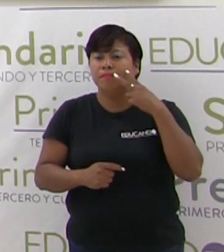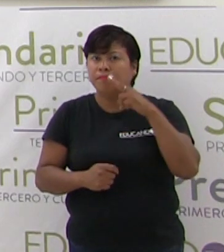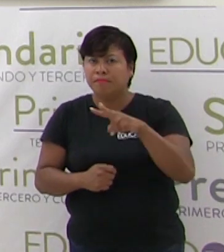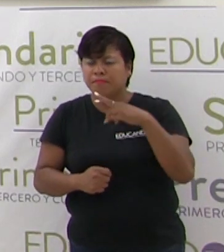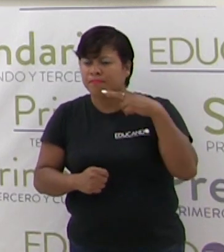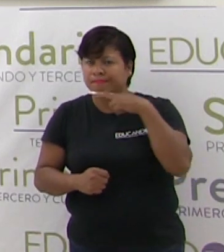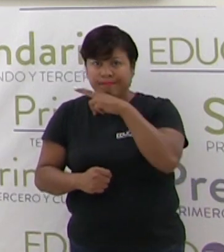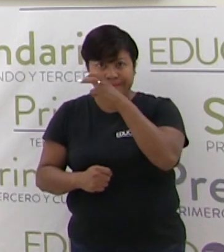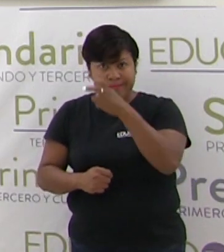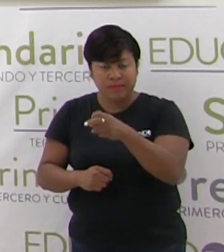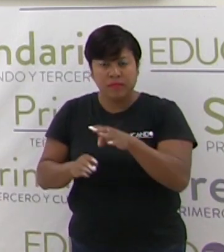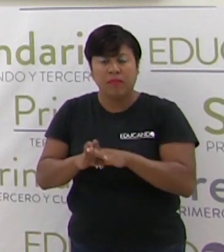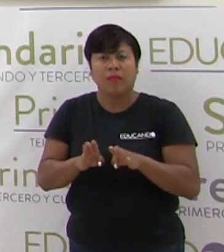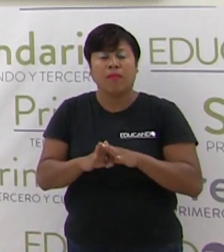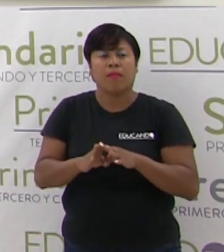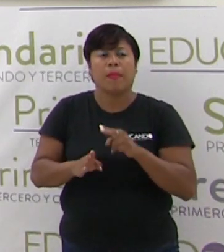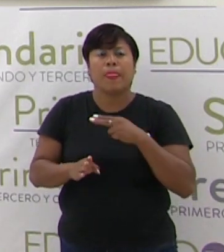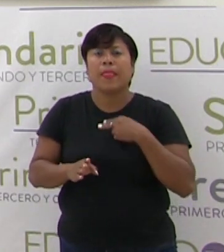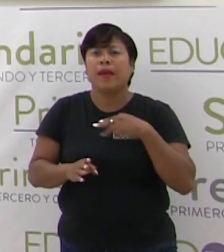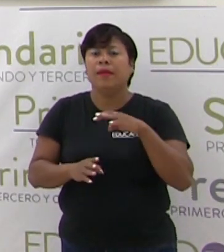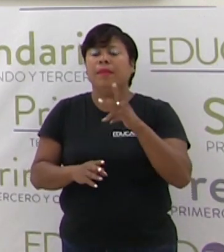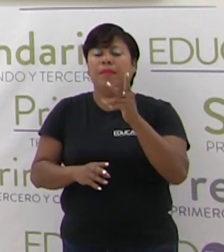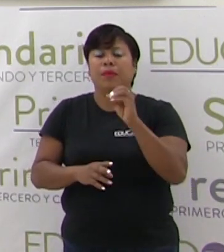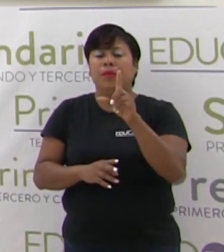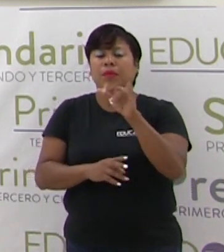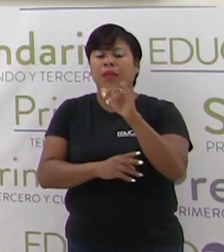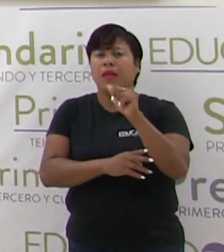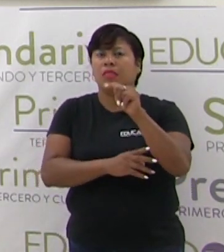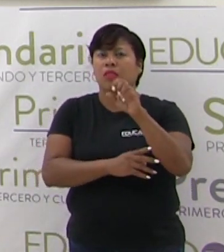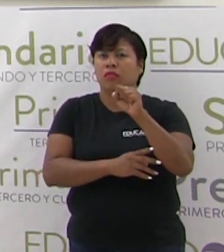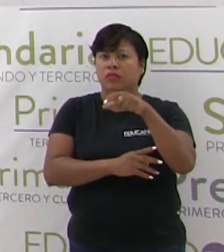cuenta rápidamente en el texto de Elenita Poniatowska.